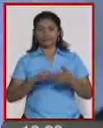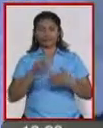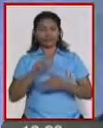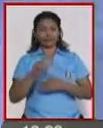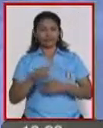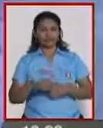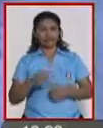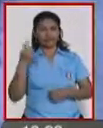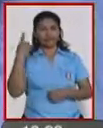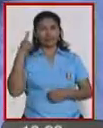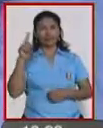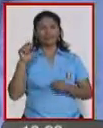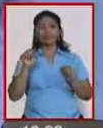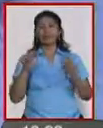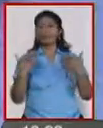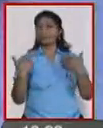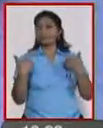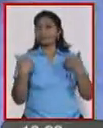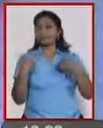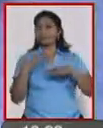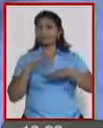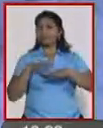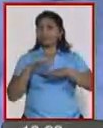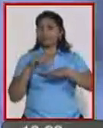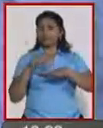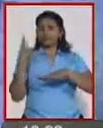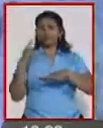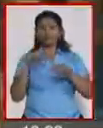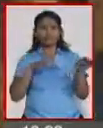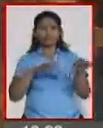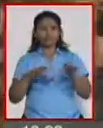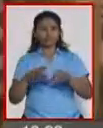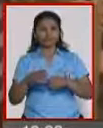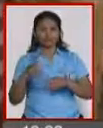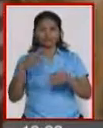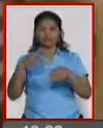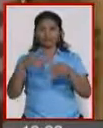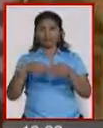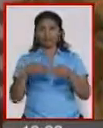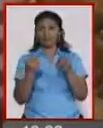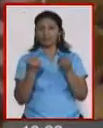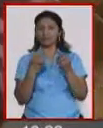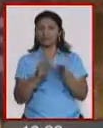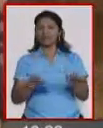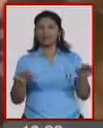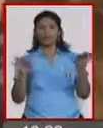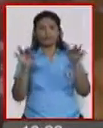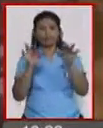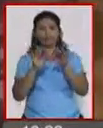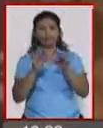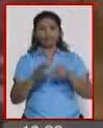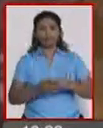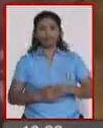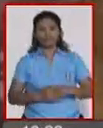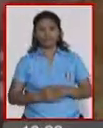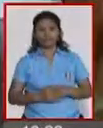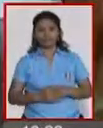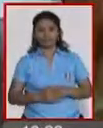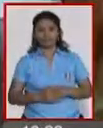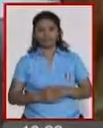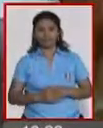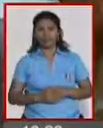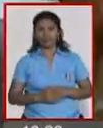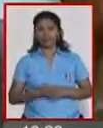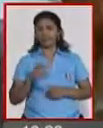30 de marzo para que puedan entrar en la convocatoria para la realización de este referéndum muy importante que va a